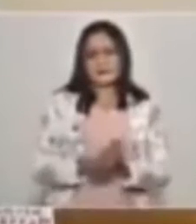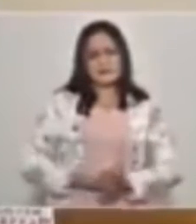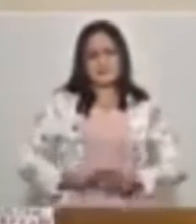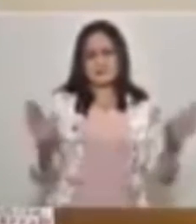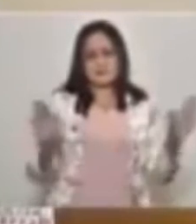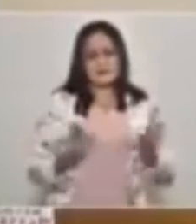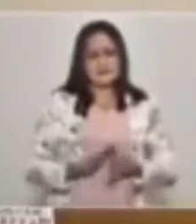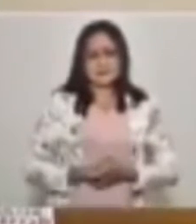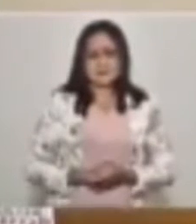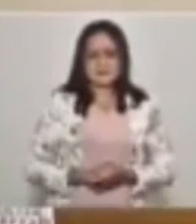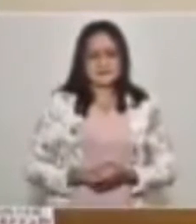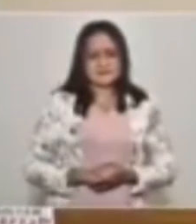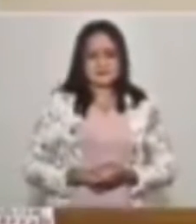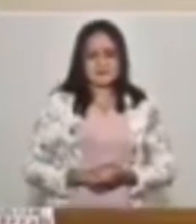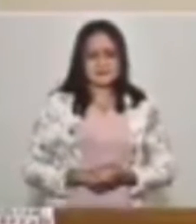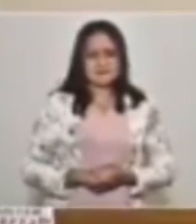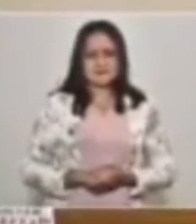chingadas.